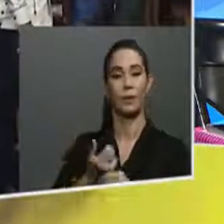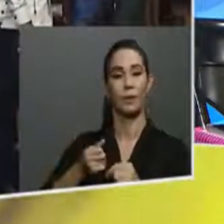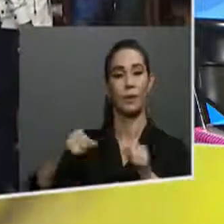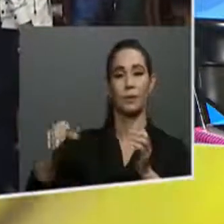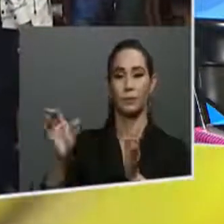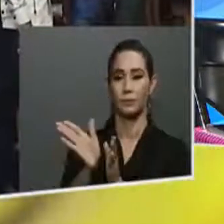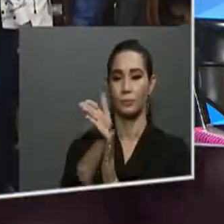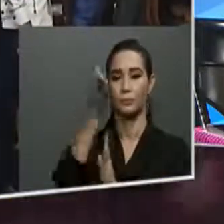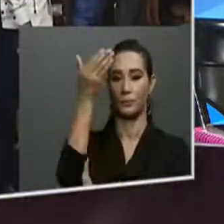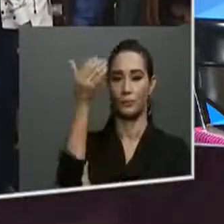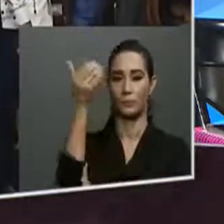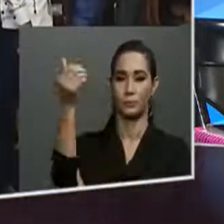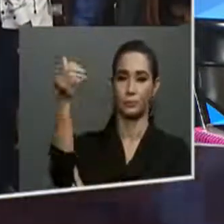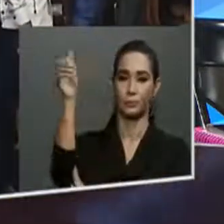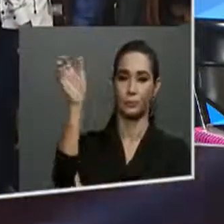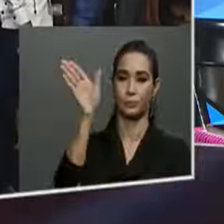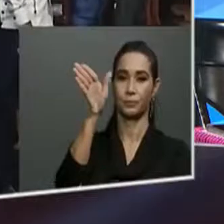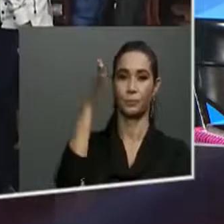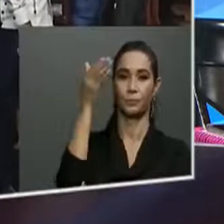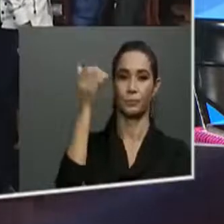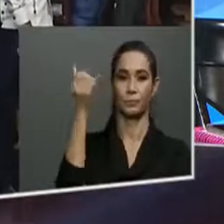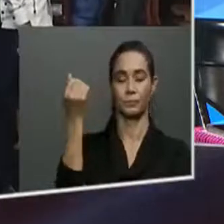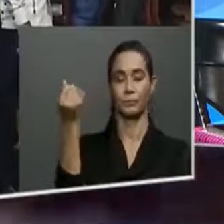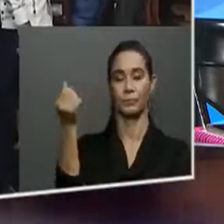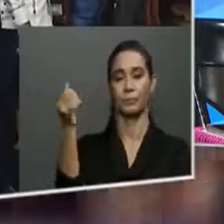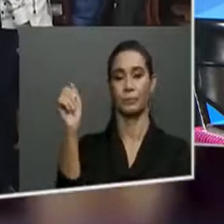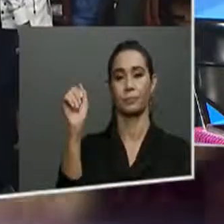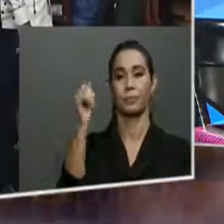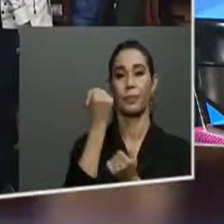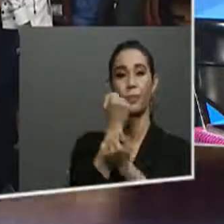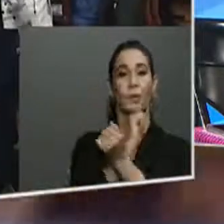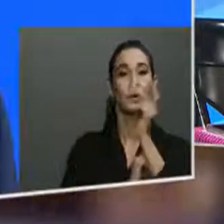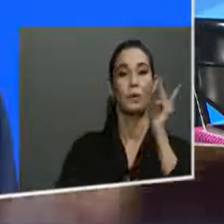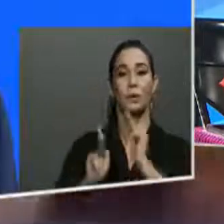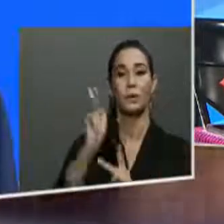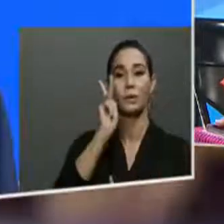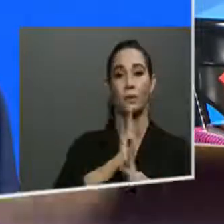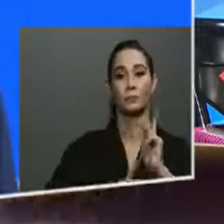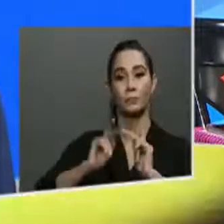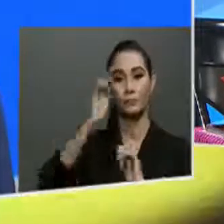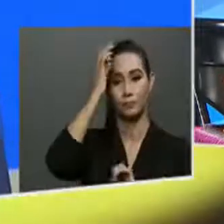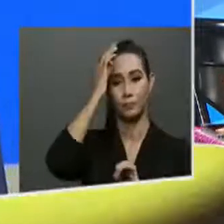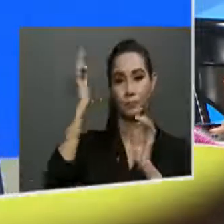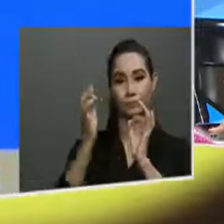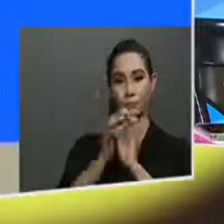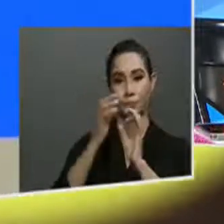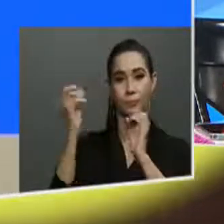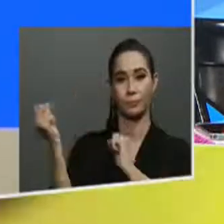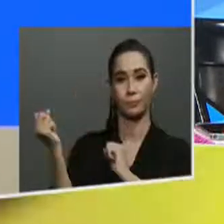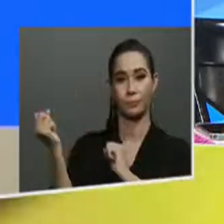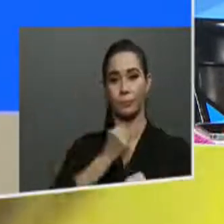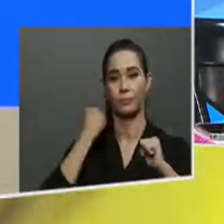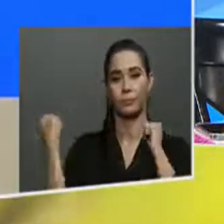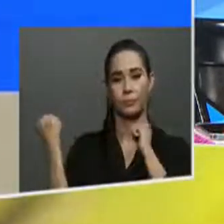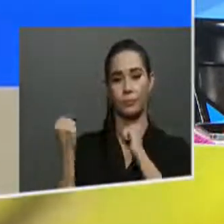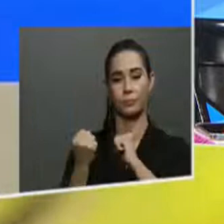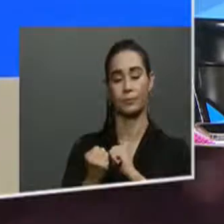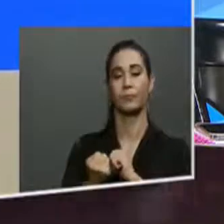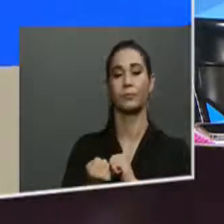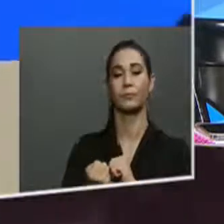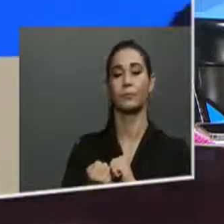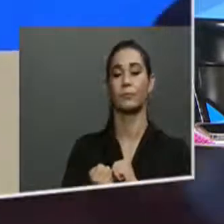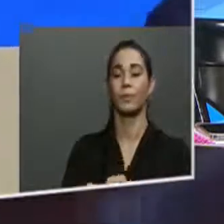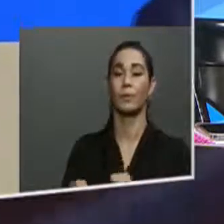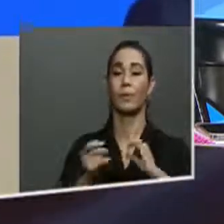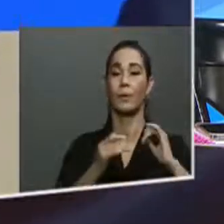reconocidos de recibir una pensión ahí está ese grupo de personas que creo que el presidente no se